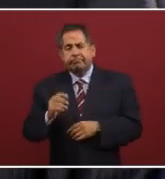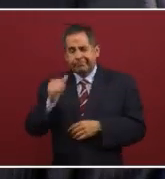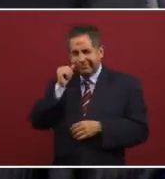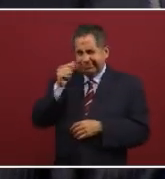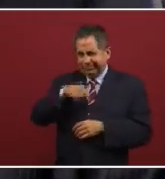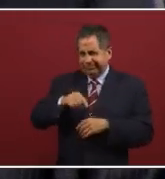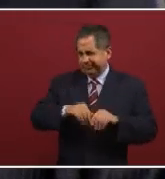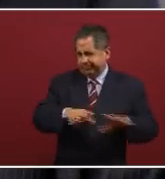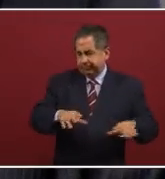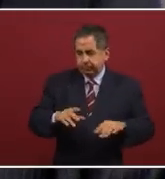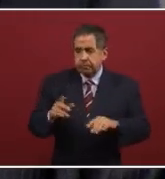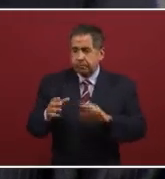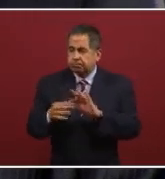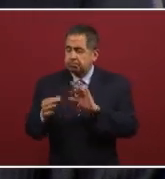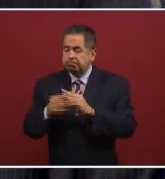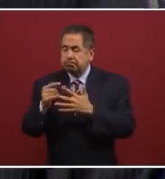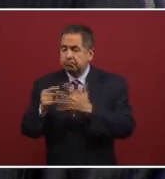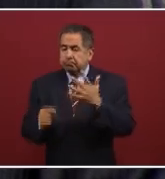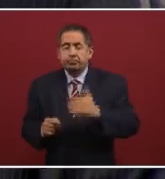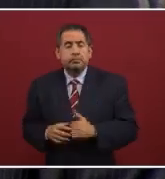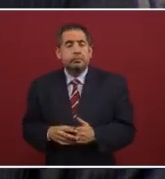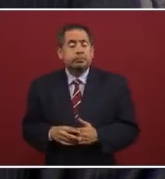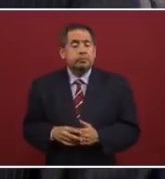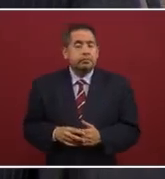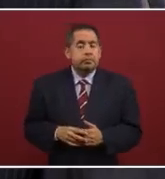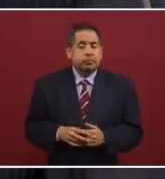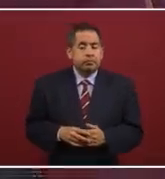eso en